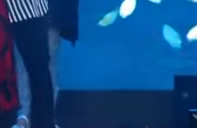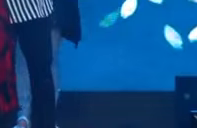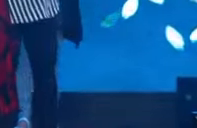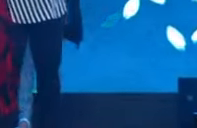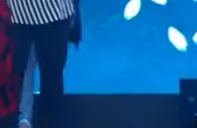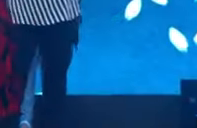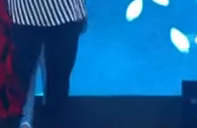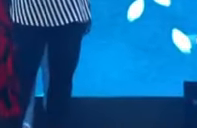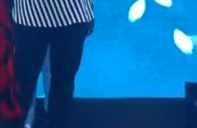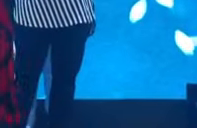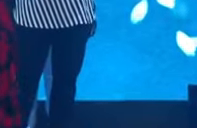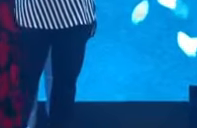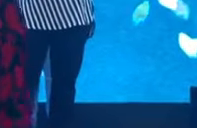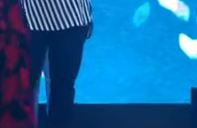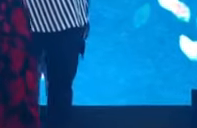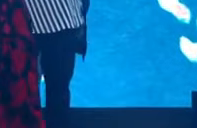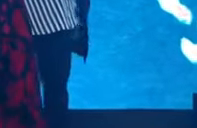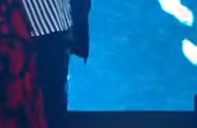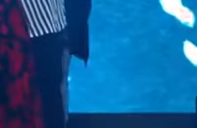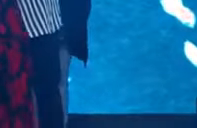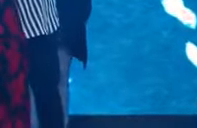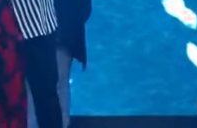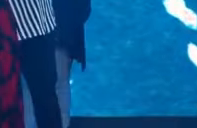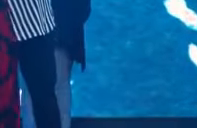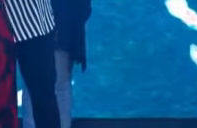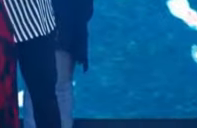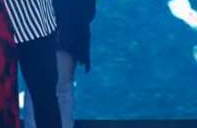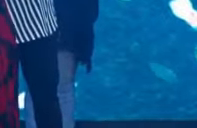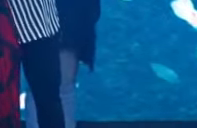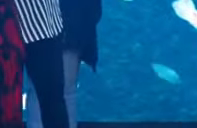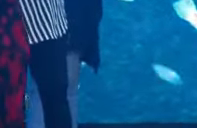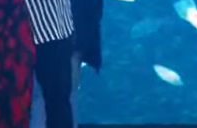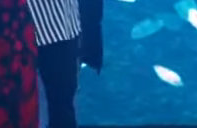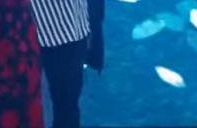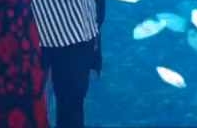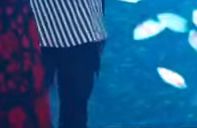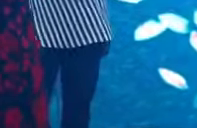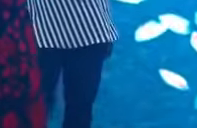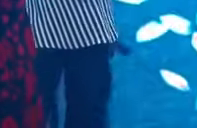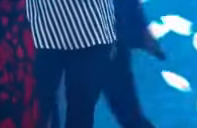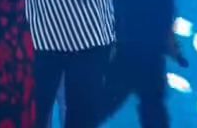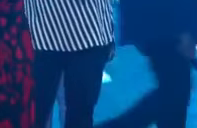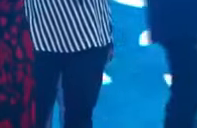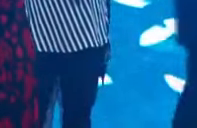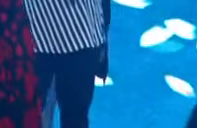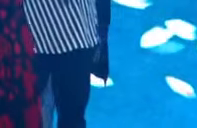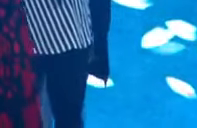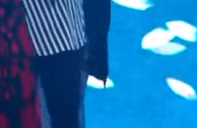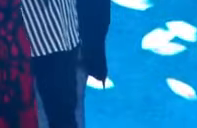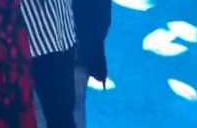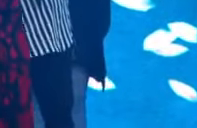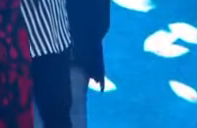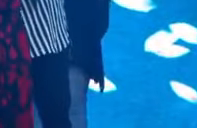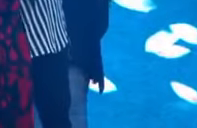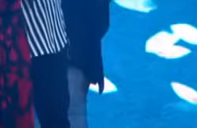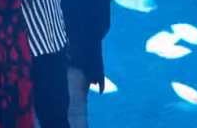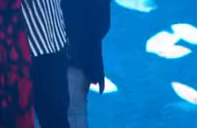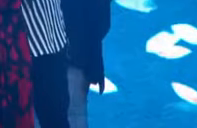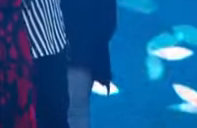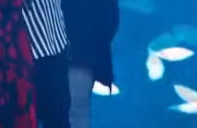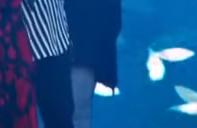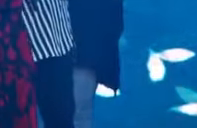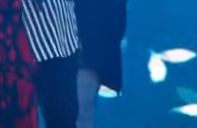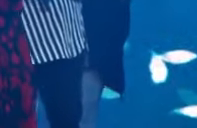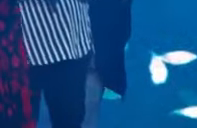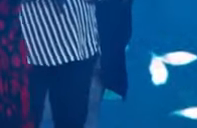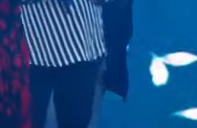Recibe a través, como hacía la gente antes, y todavía extendían sus manos a la televisión creyendo que el milagro se